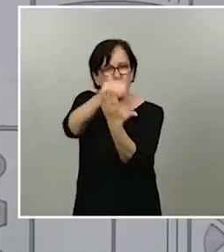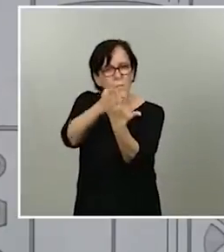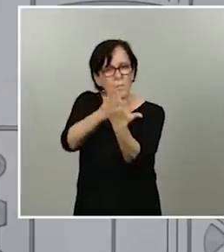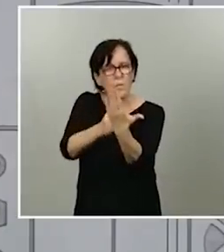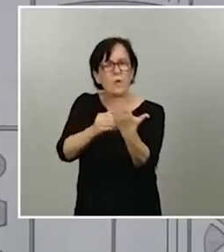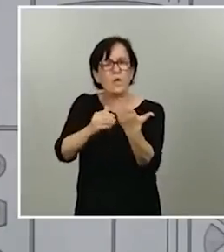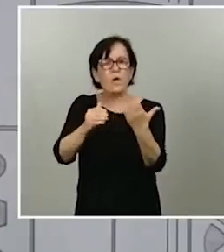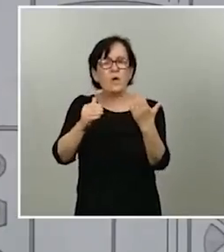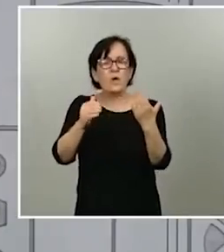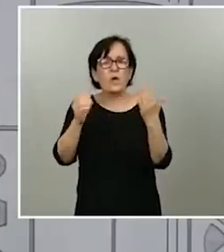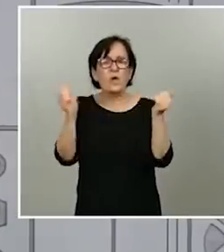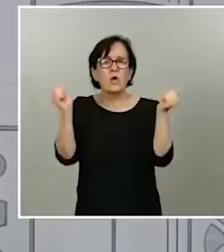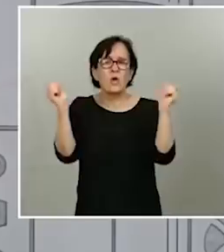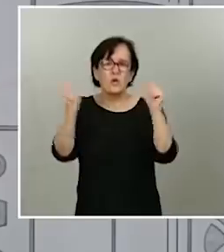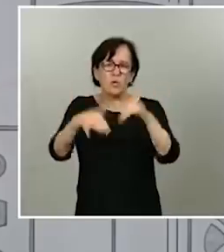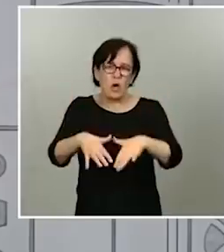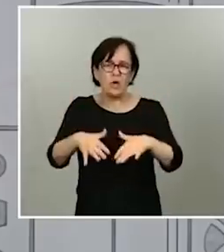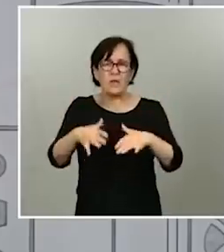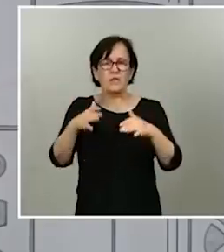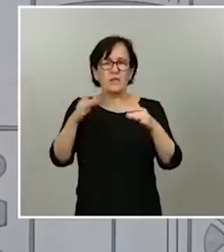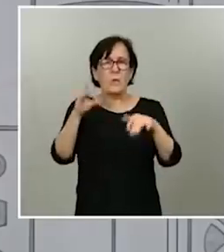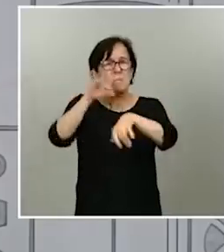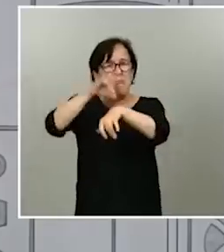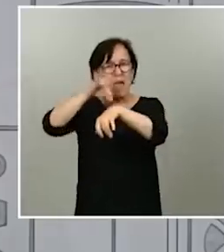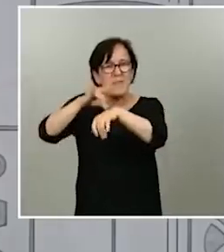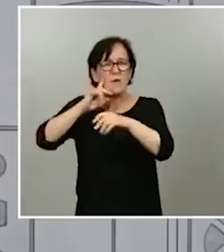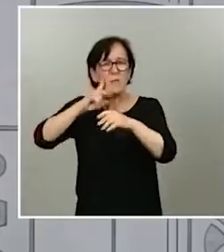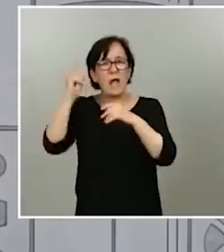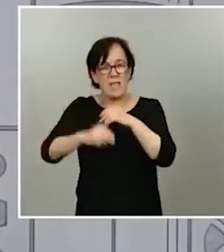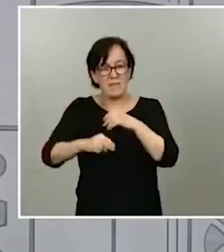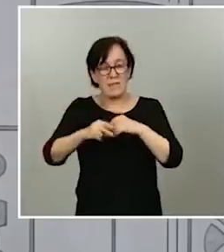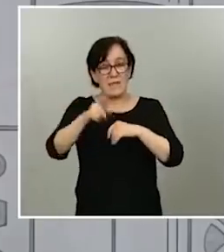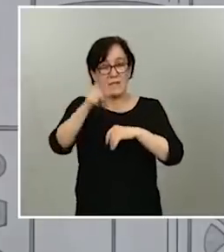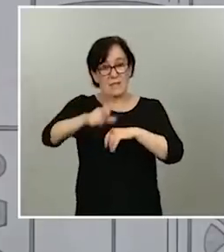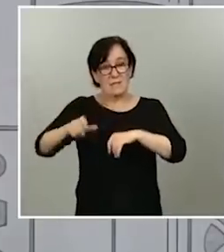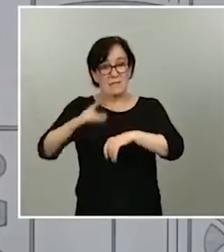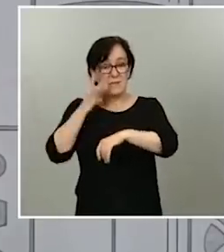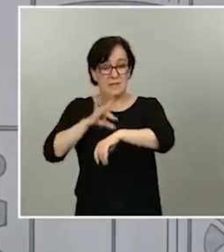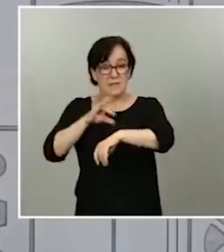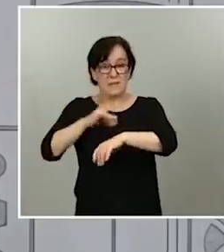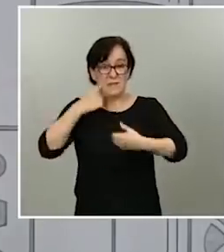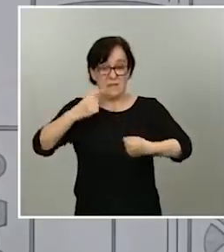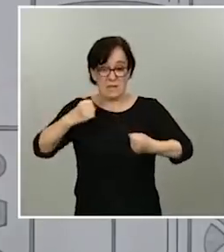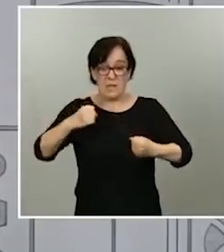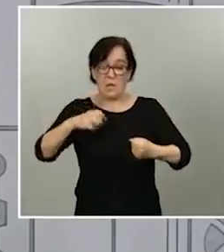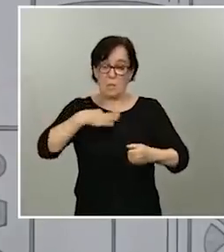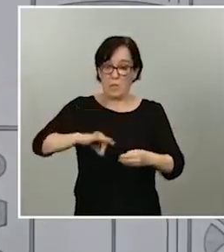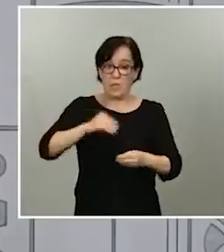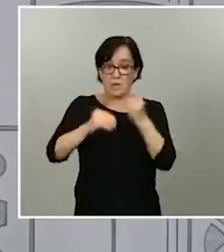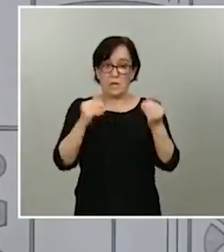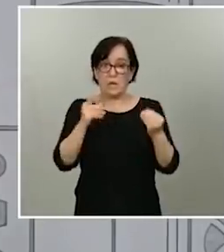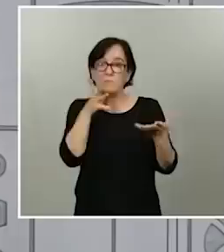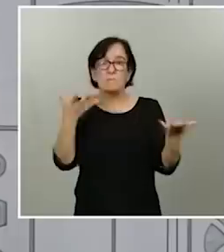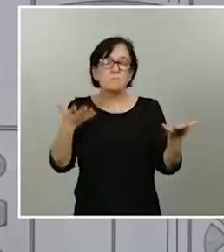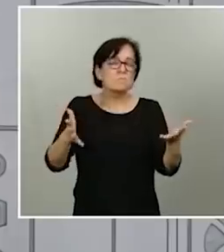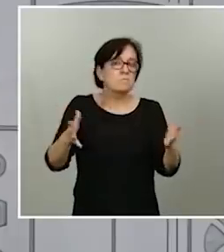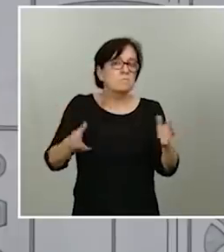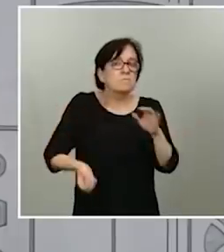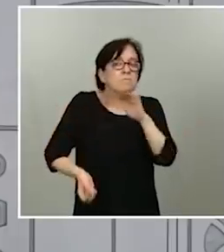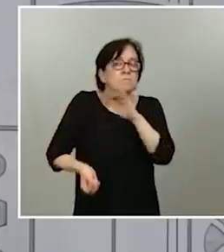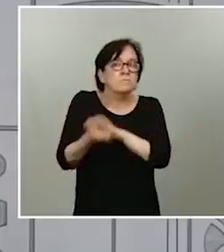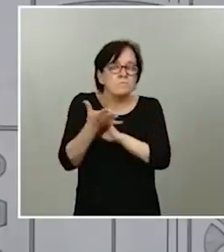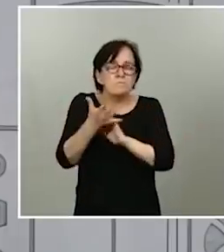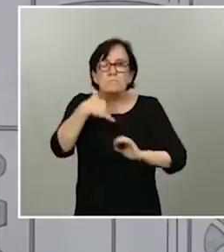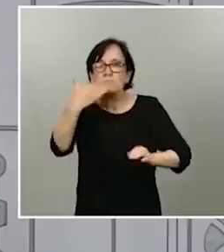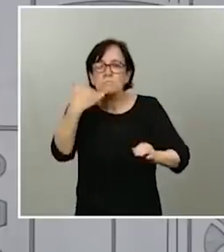amarillo de los 37 países de la OCDE en desastre de gestión, tanto sanitaria como económica. Y eso que el